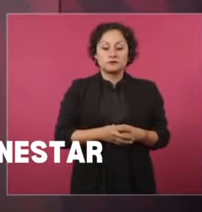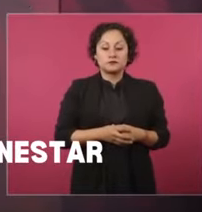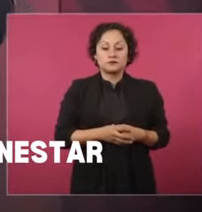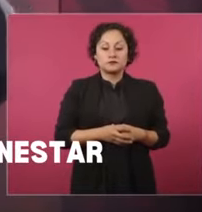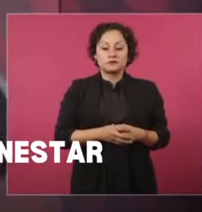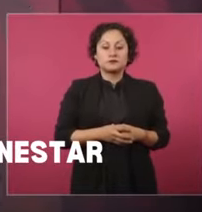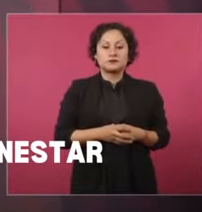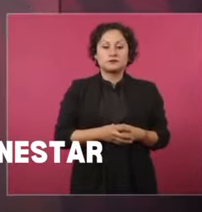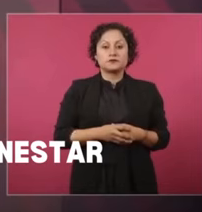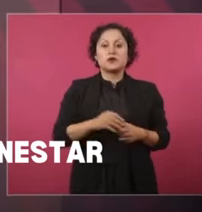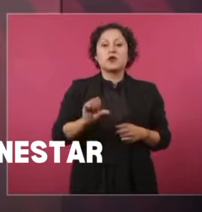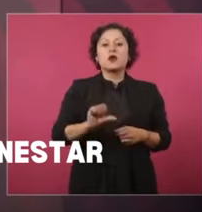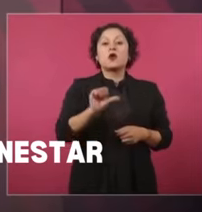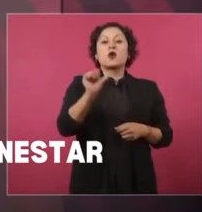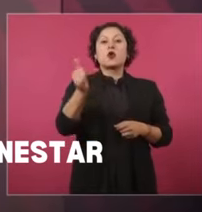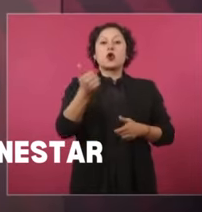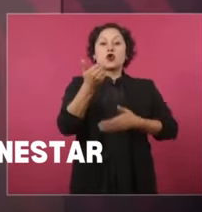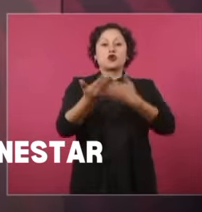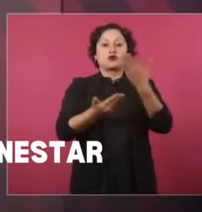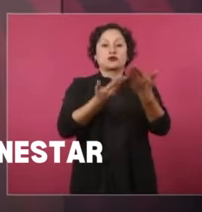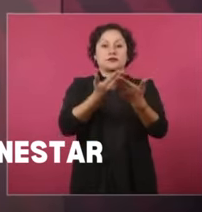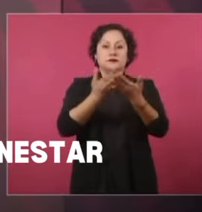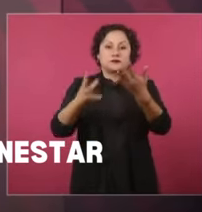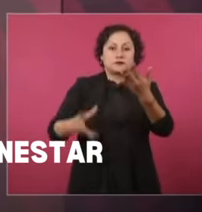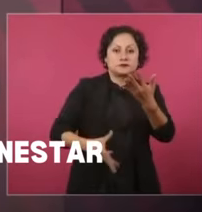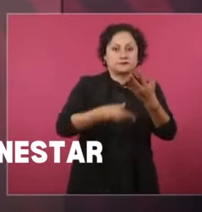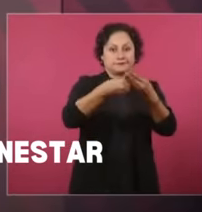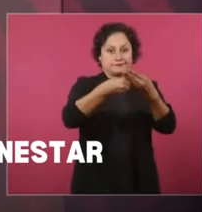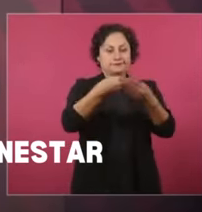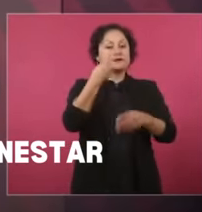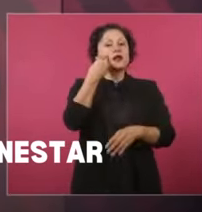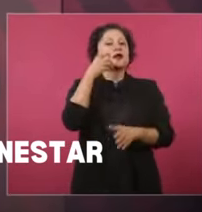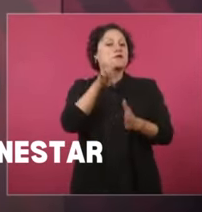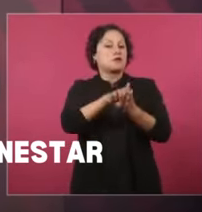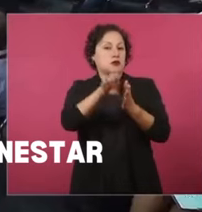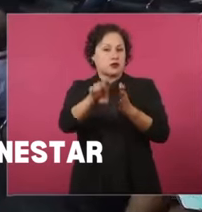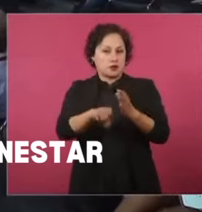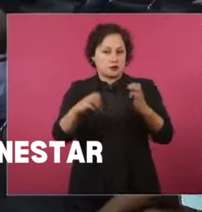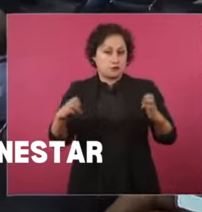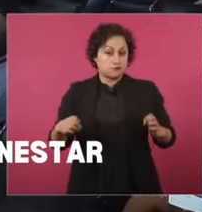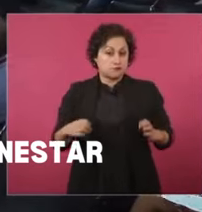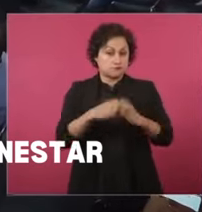ciertos servicios, por ejemplo, urgencias,